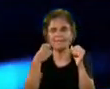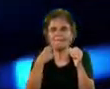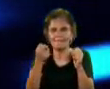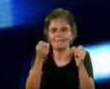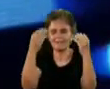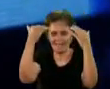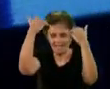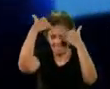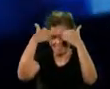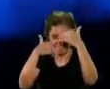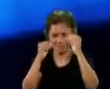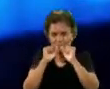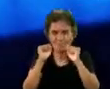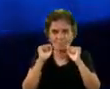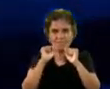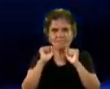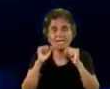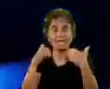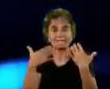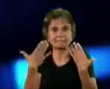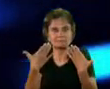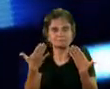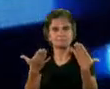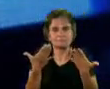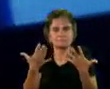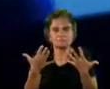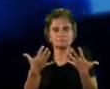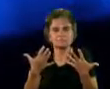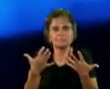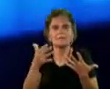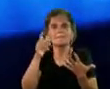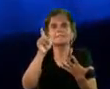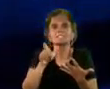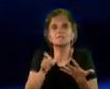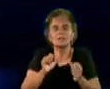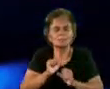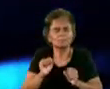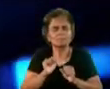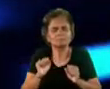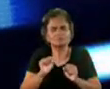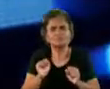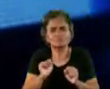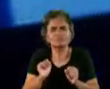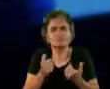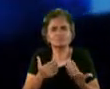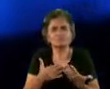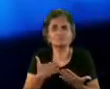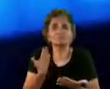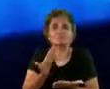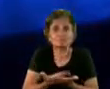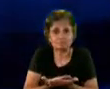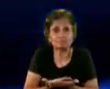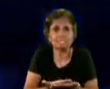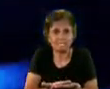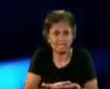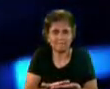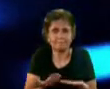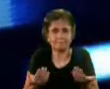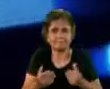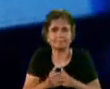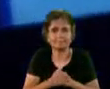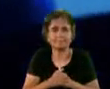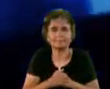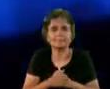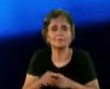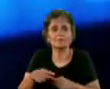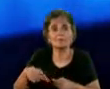ocurre siempre y en esos casos produce el efecto que es la convulsión, que es uno de los síntomas de la epilepsia. Uh-huh.